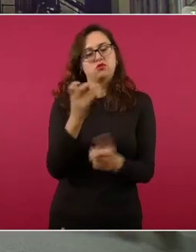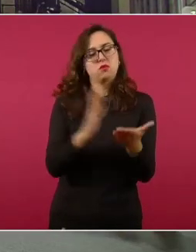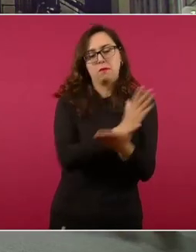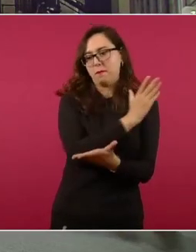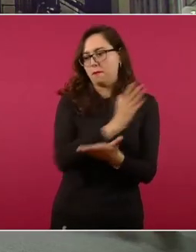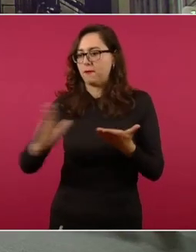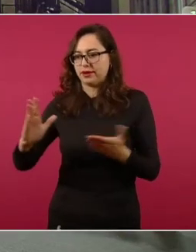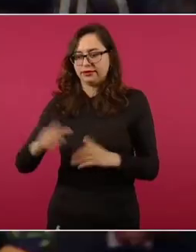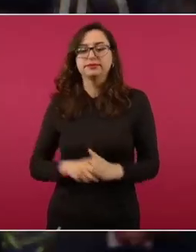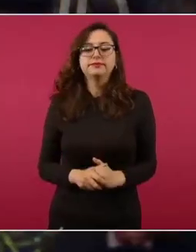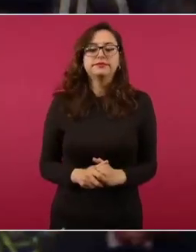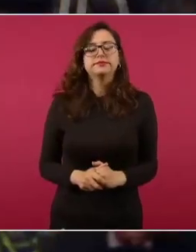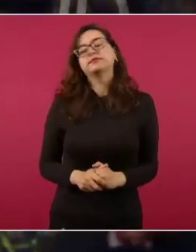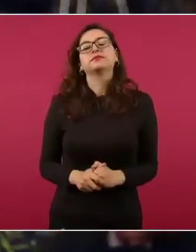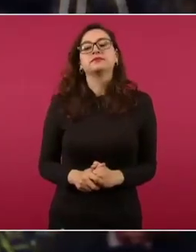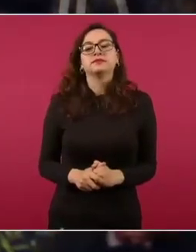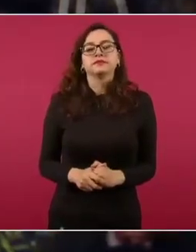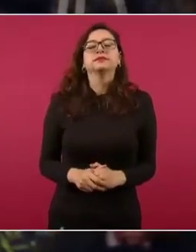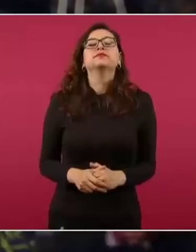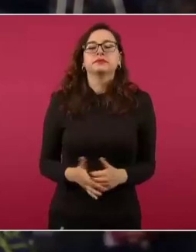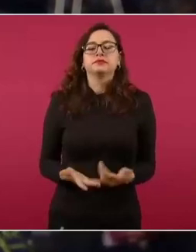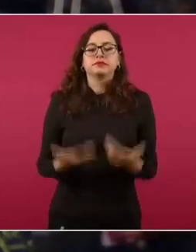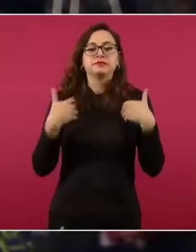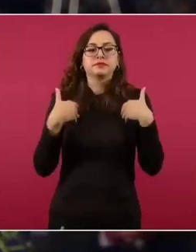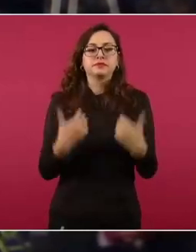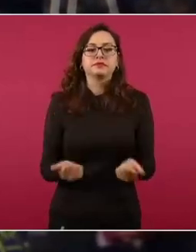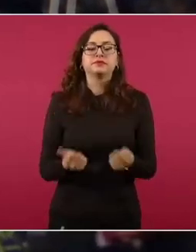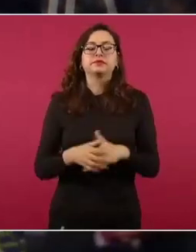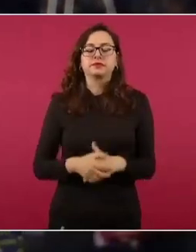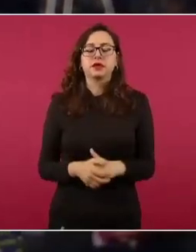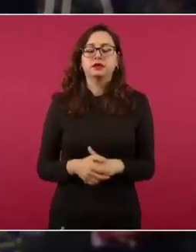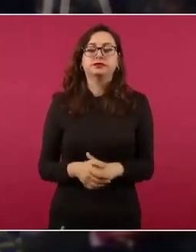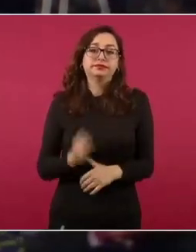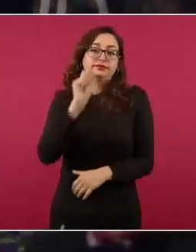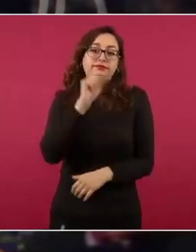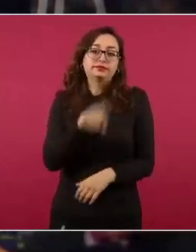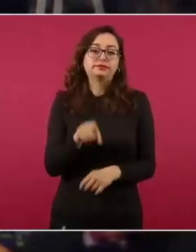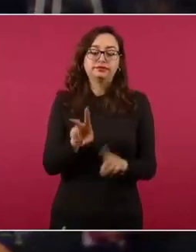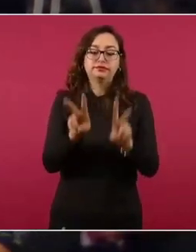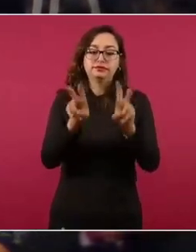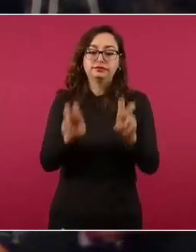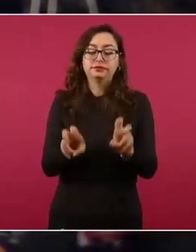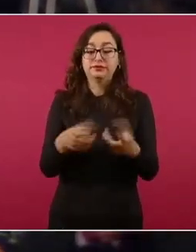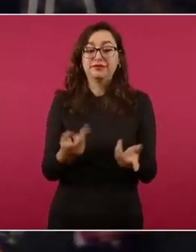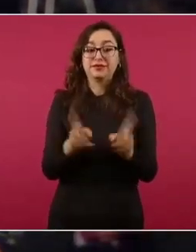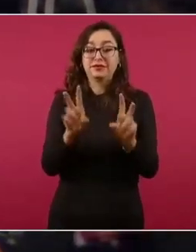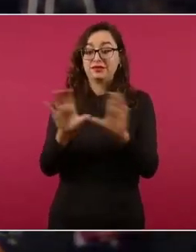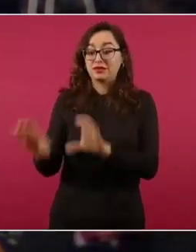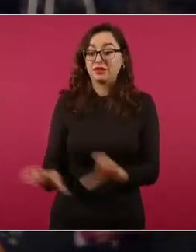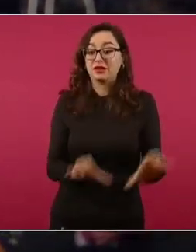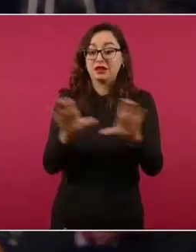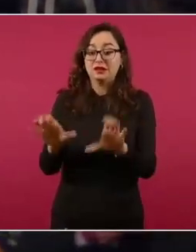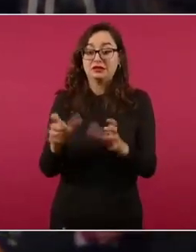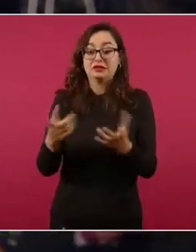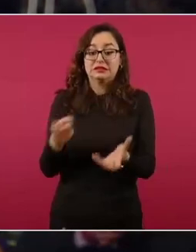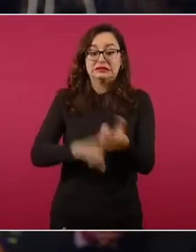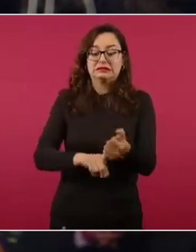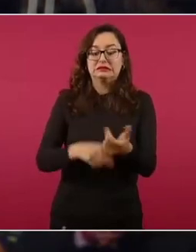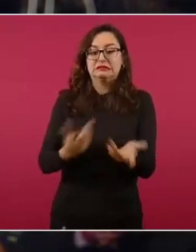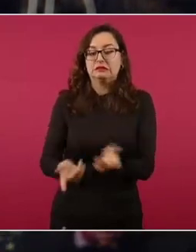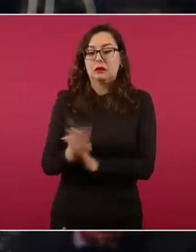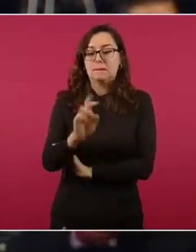todo este contexto que existe de que este malware Pegasus, que además es considerado uno de los más sofisticados en el sentido de que